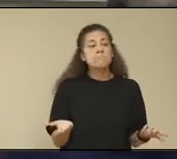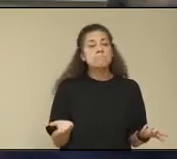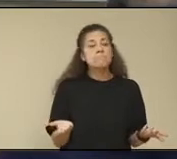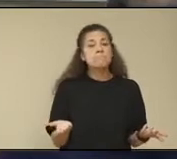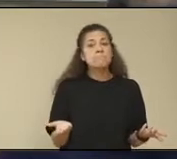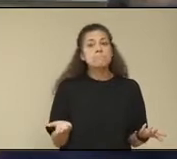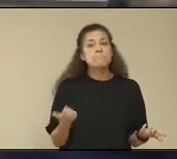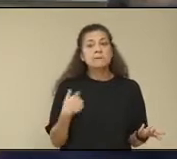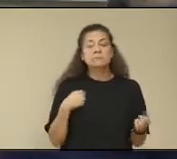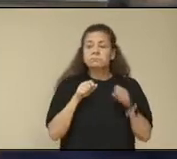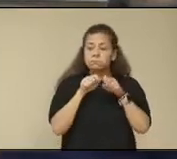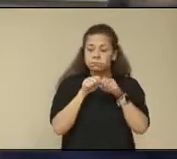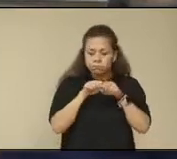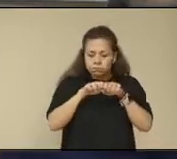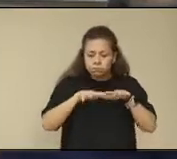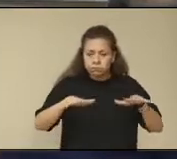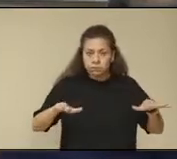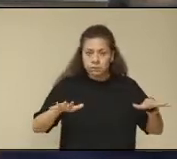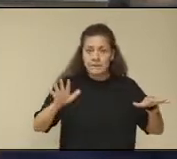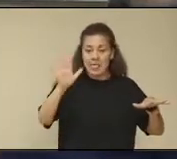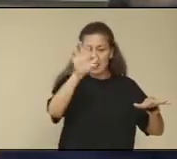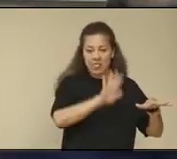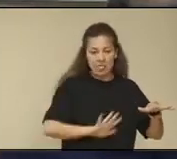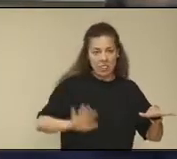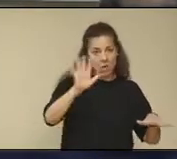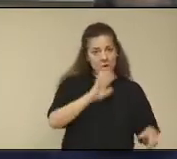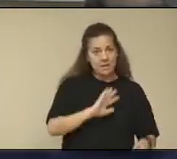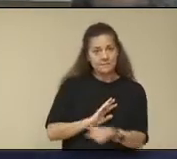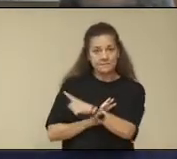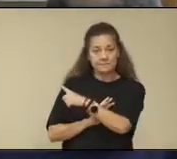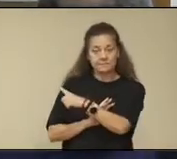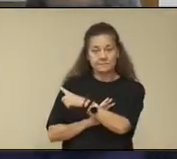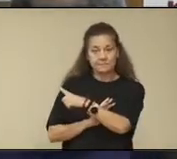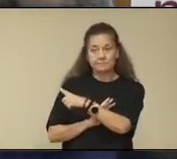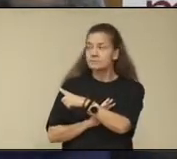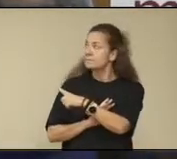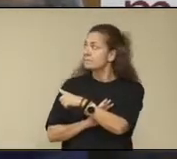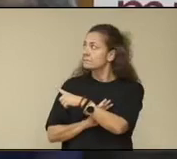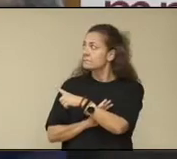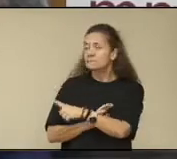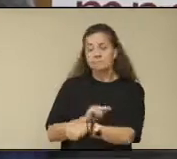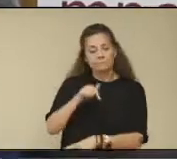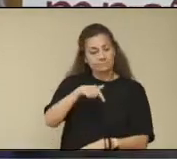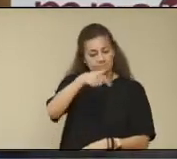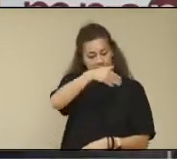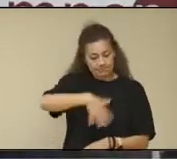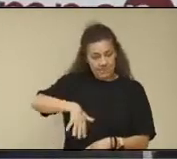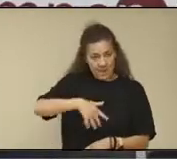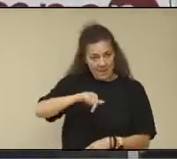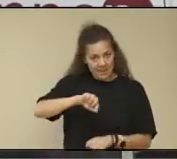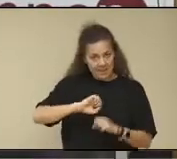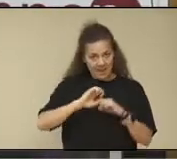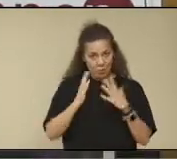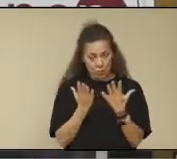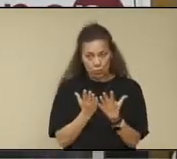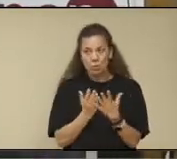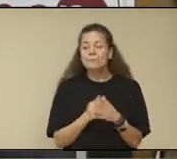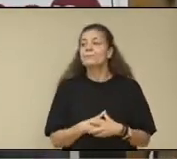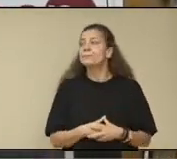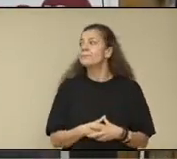se extiende en todas estas zonas tropicales y subtropicales del mundo